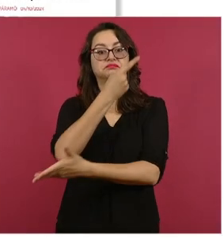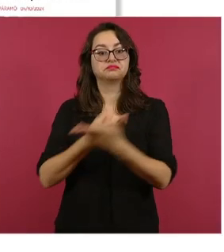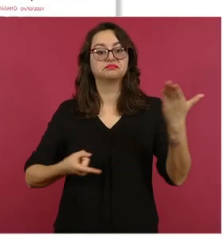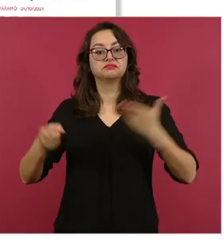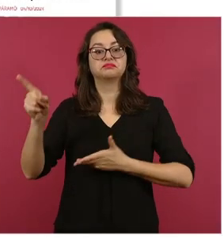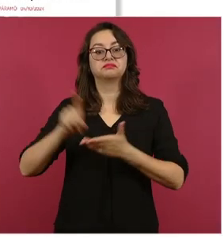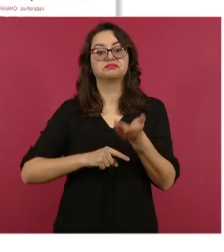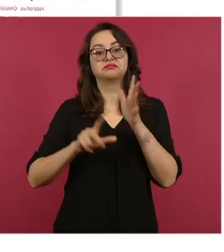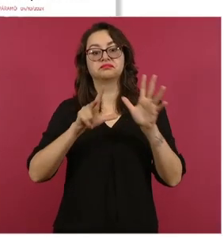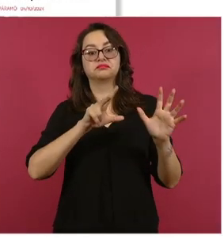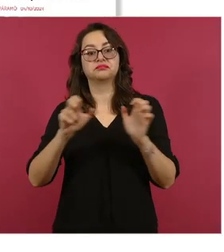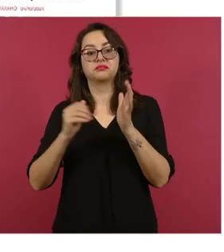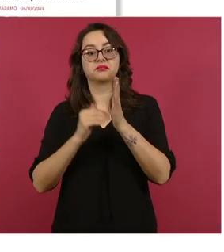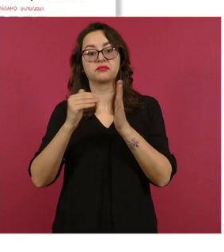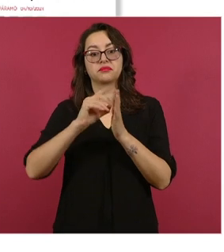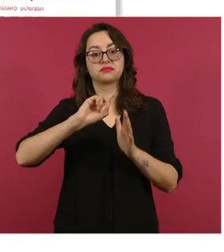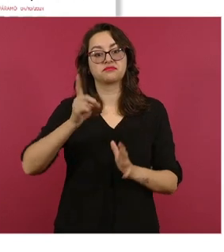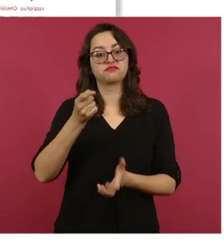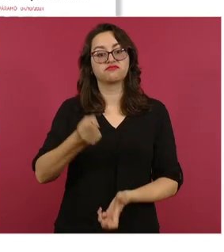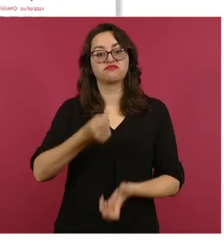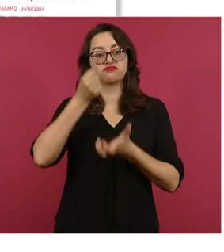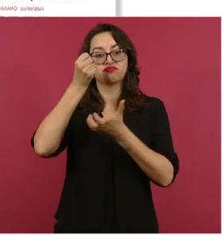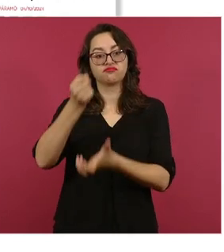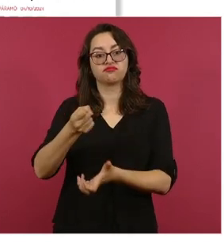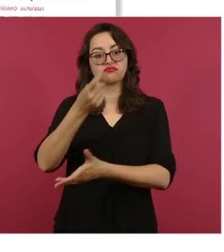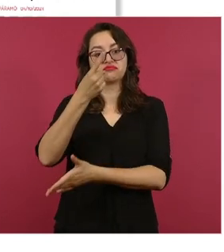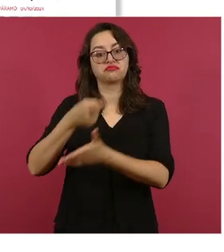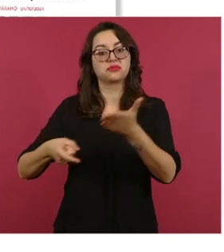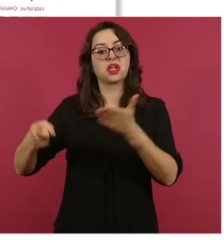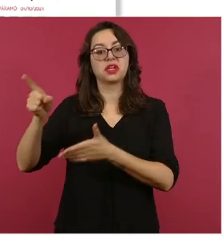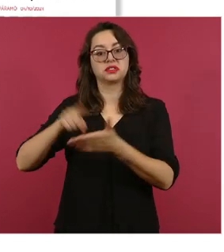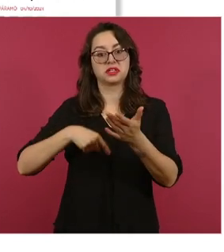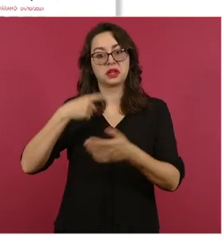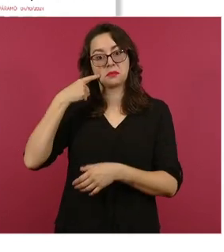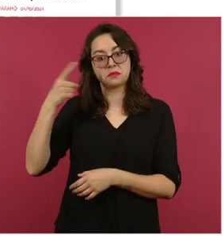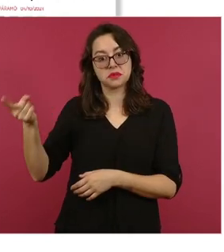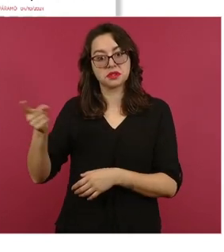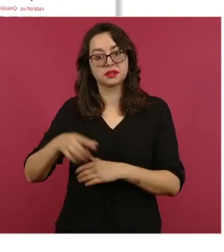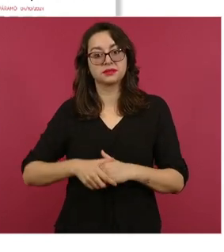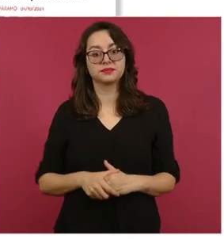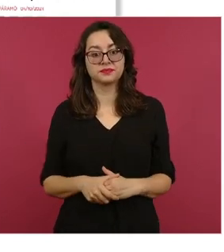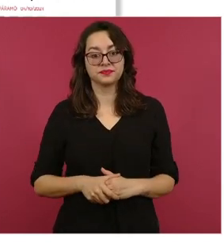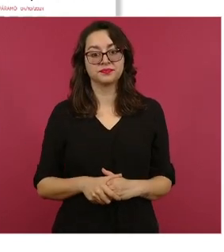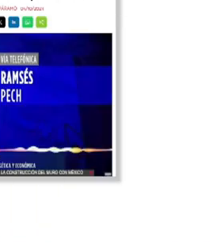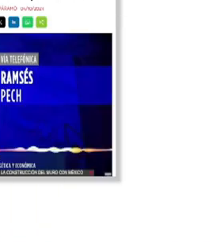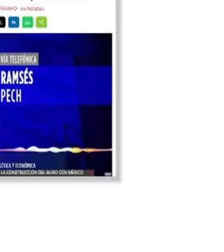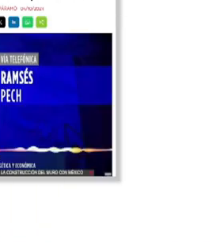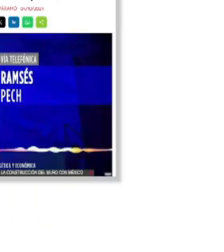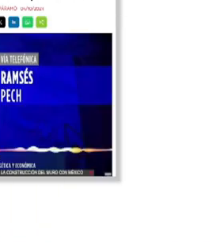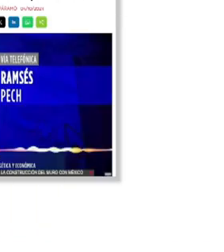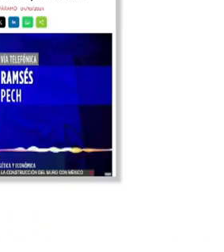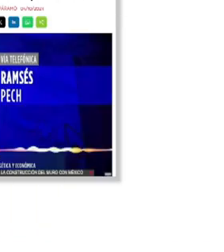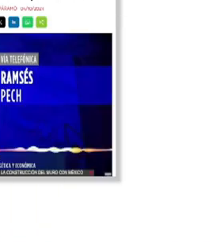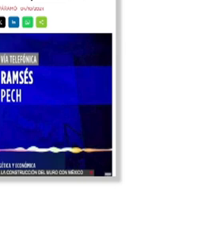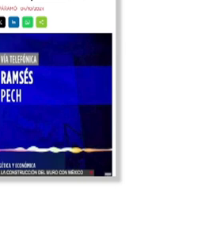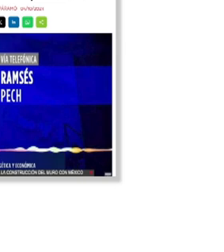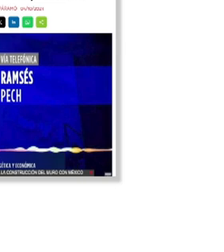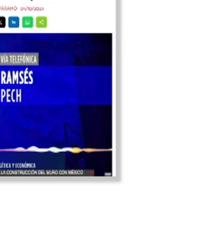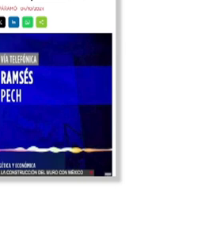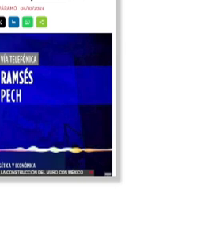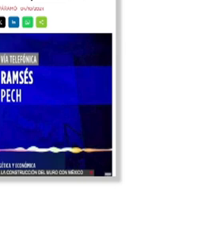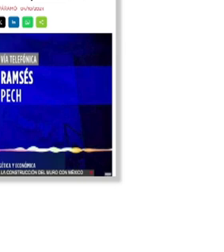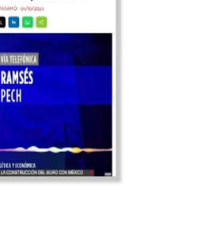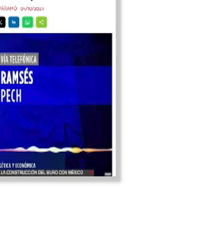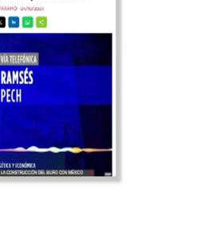800 millones de dólares por exportar petróleo gratis a Cuba. Nada más vean hasta dónde llegan.